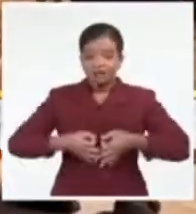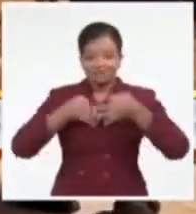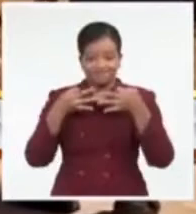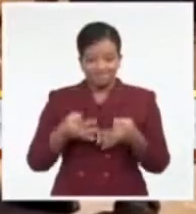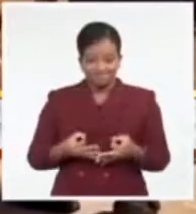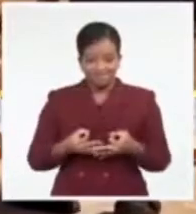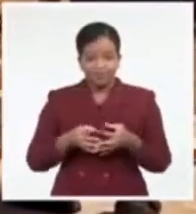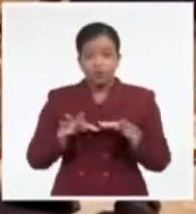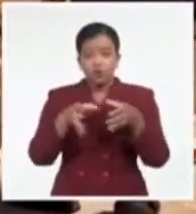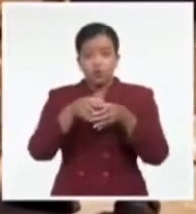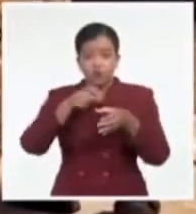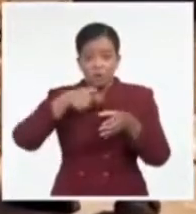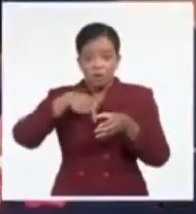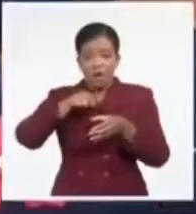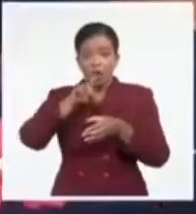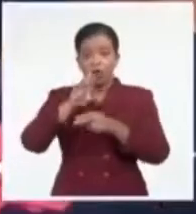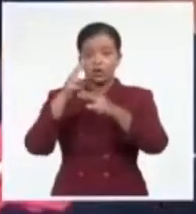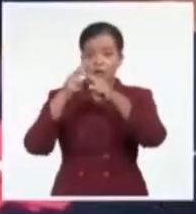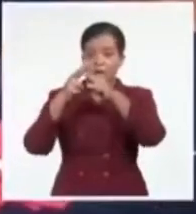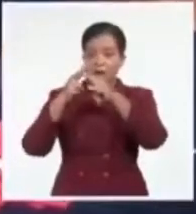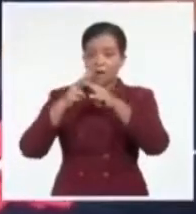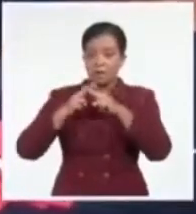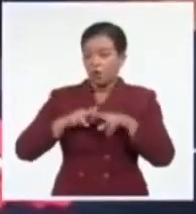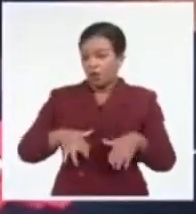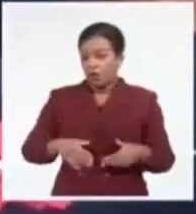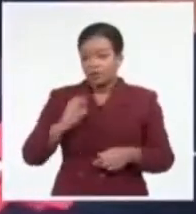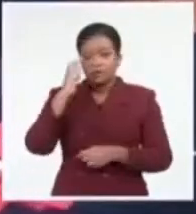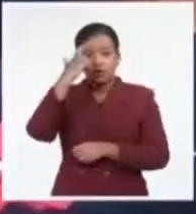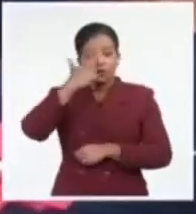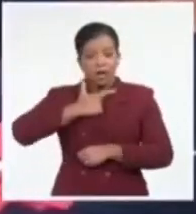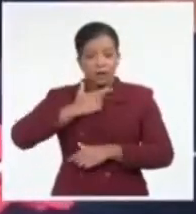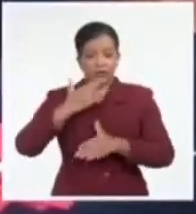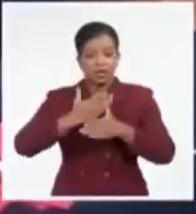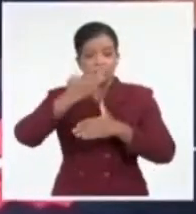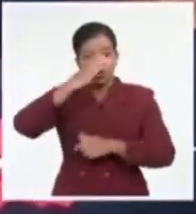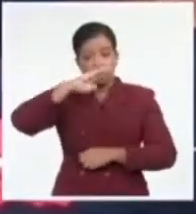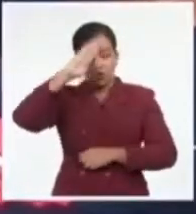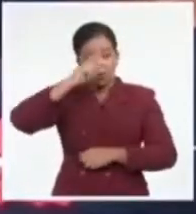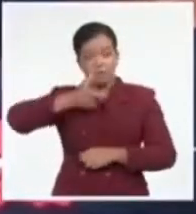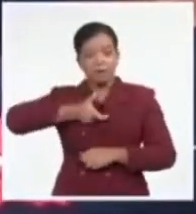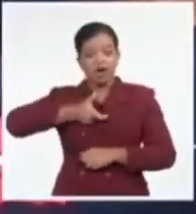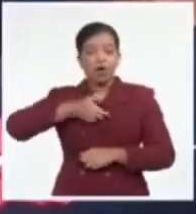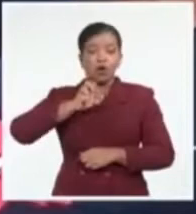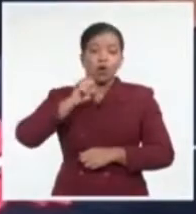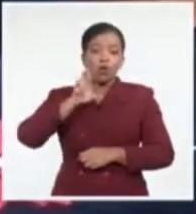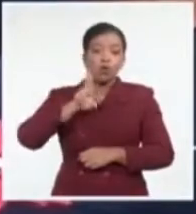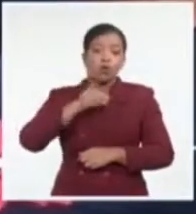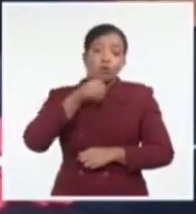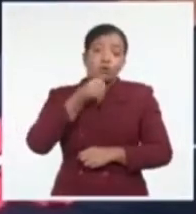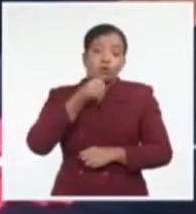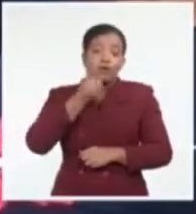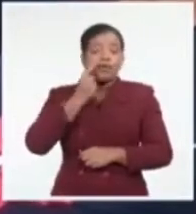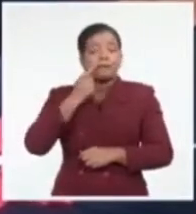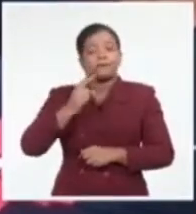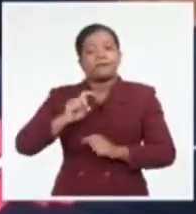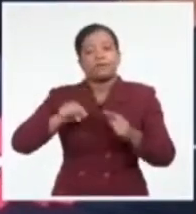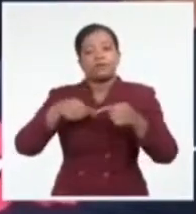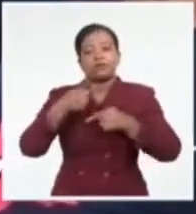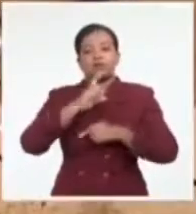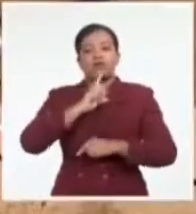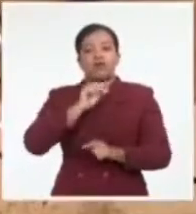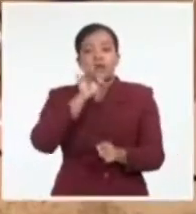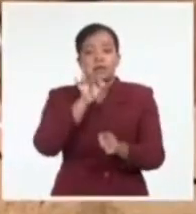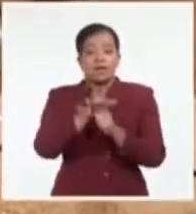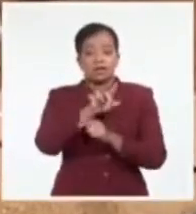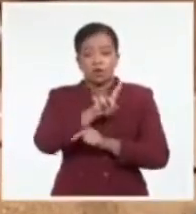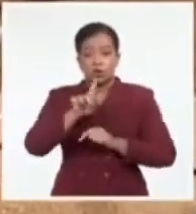los primeros cuatro lugares. Ciego de Ávila, Santiago de Cuba estarán discutiendo la medalla de oro el próximo viernes a partir de las 11